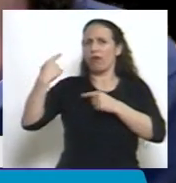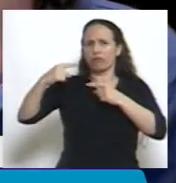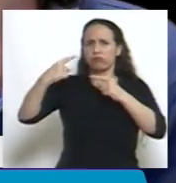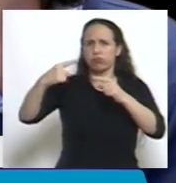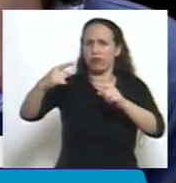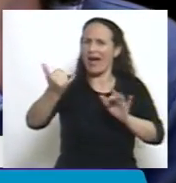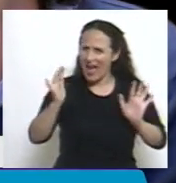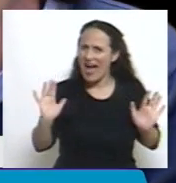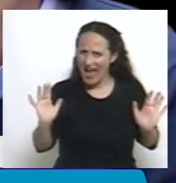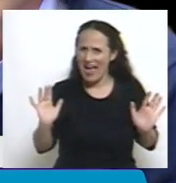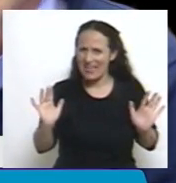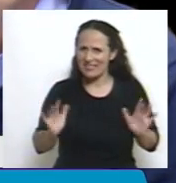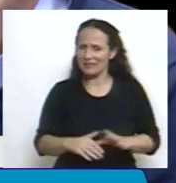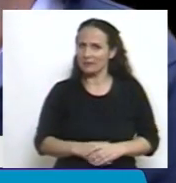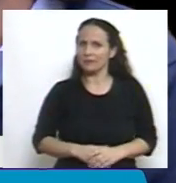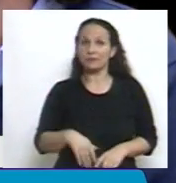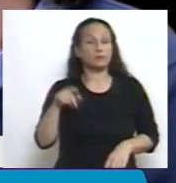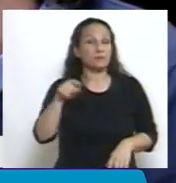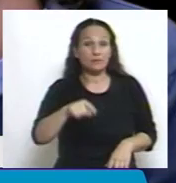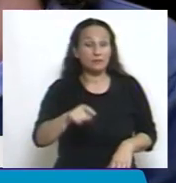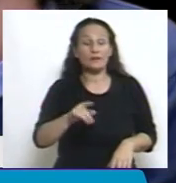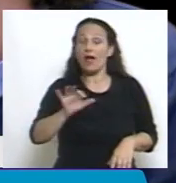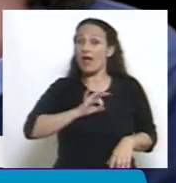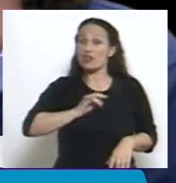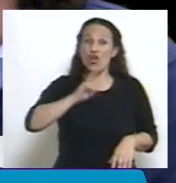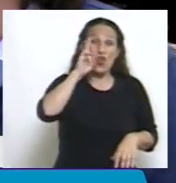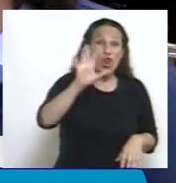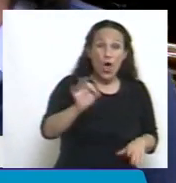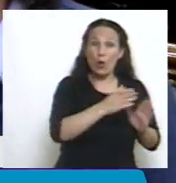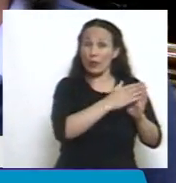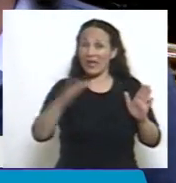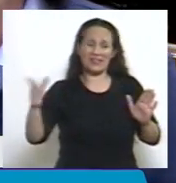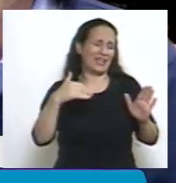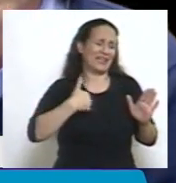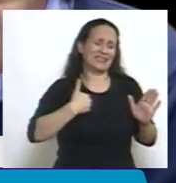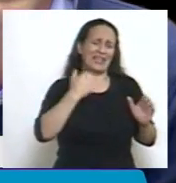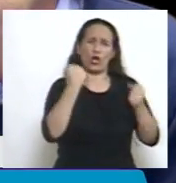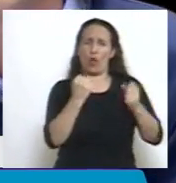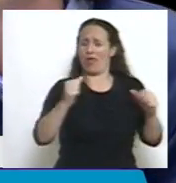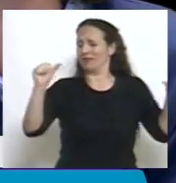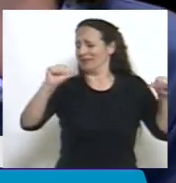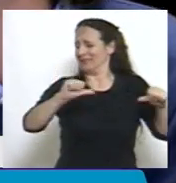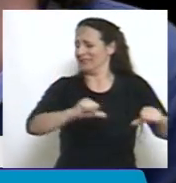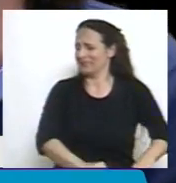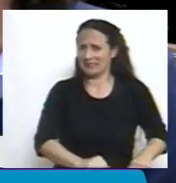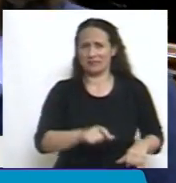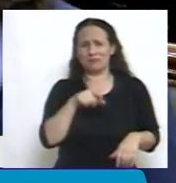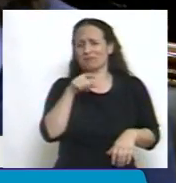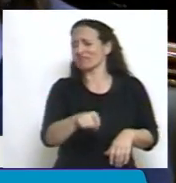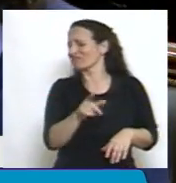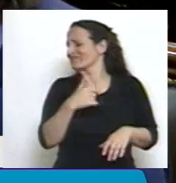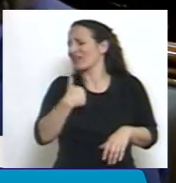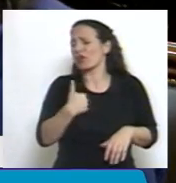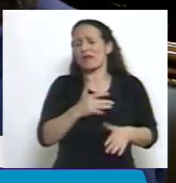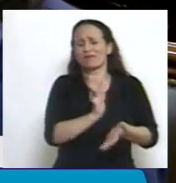periodos distintos. Hacia fines de los 90, cuando Argentina ya estaba en depresión económica, porque Argentina no tuvo una recesión, Argentina tuvo